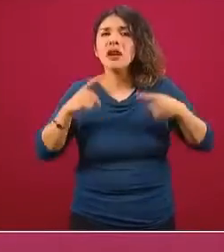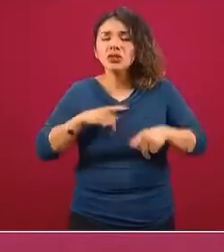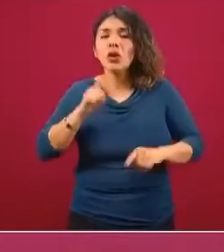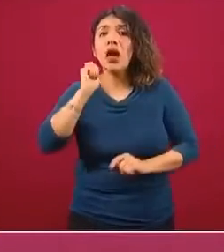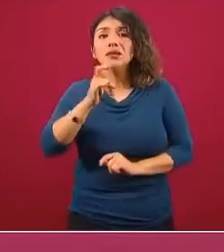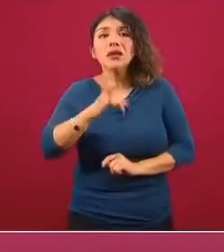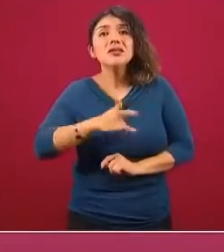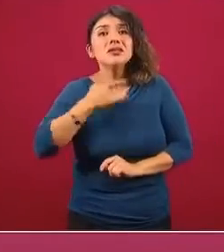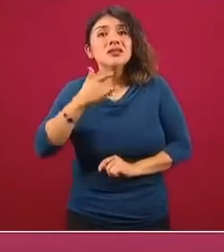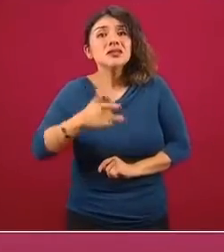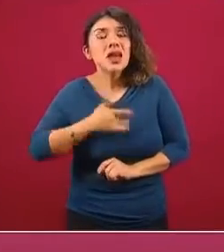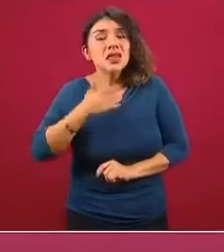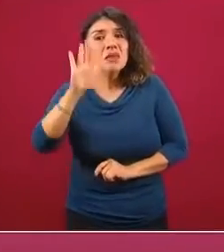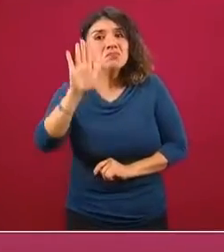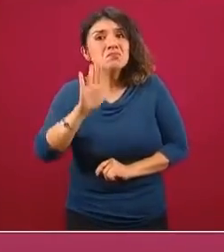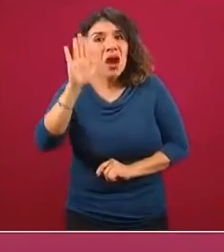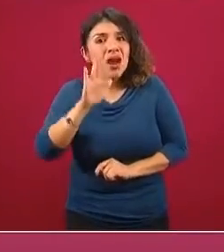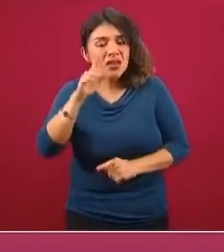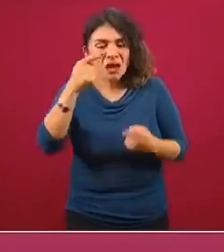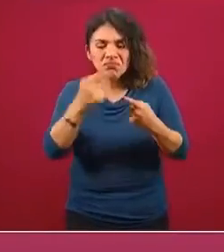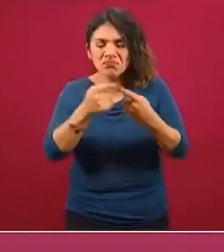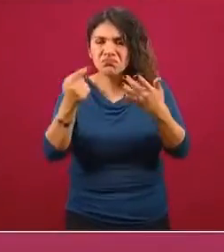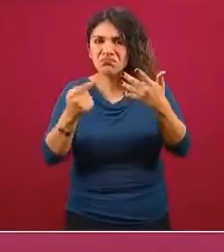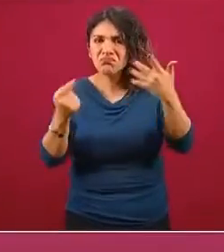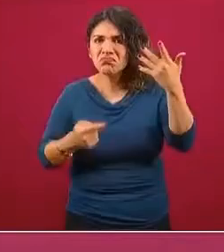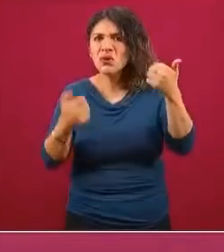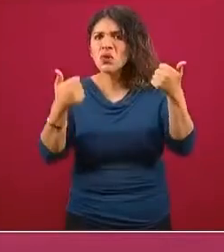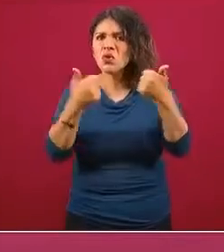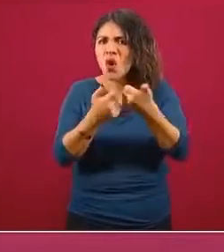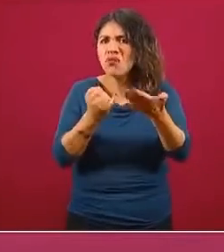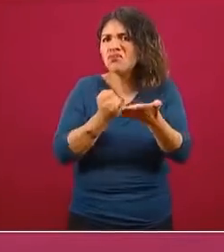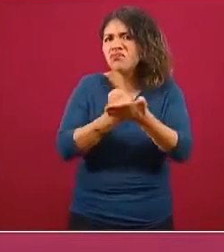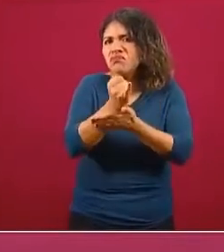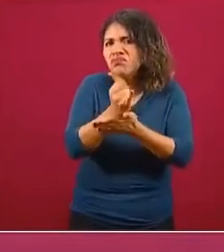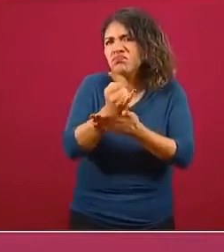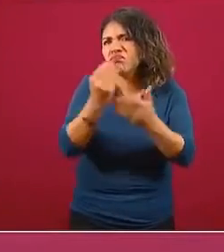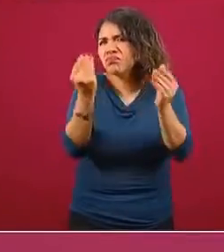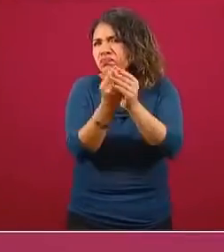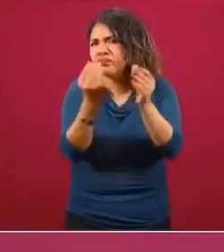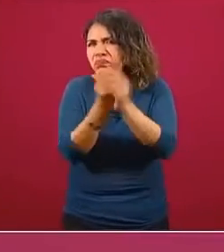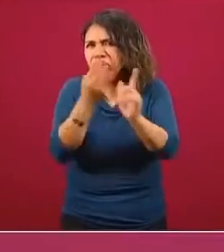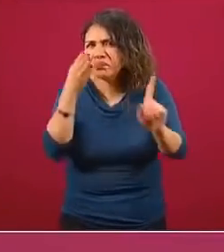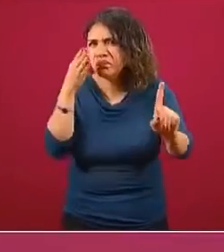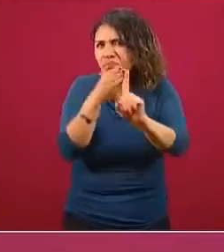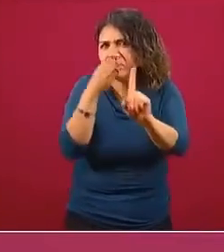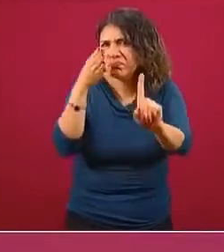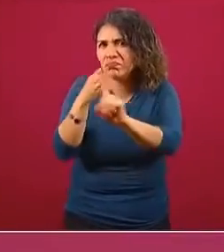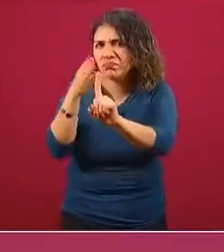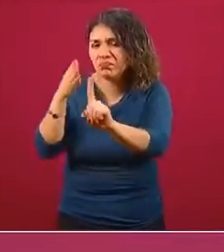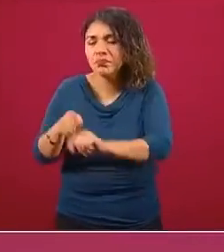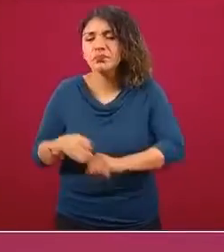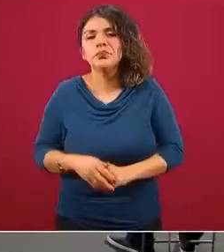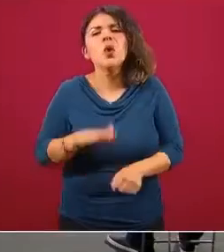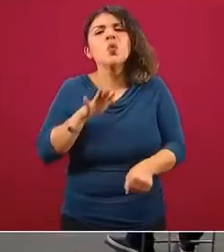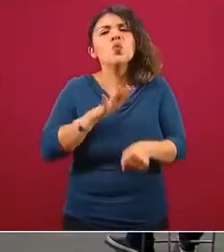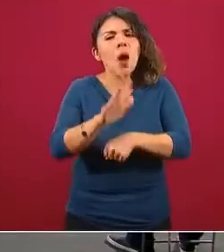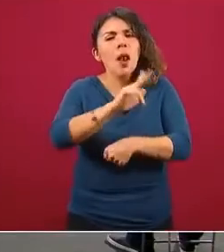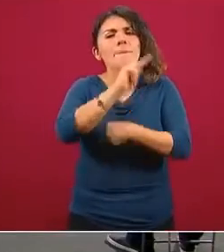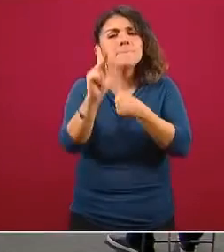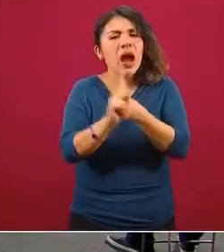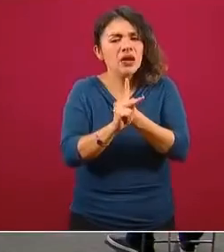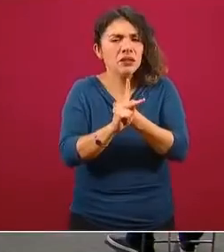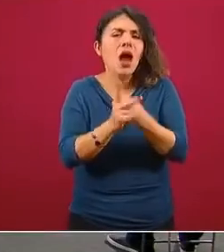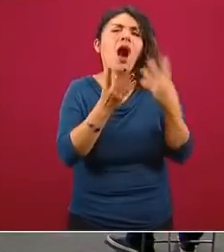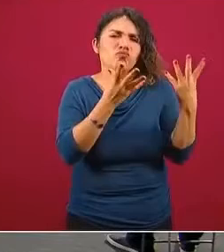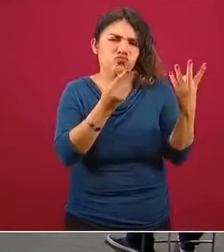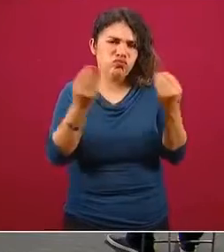sintomáticas que cumplen criterios específicos, que cumplen definiciones específicas. ¿Cuáles son estos?